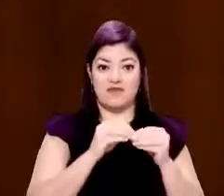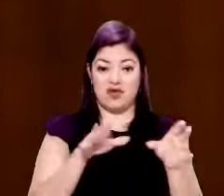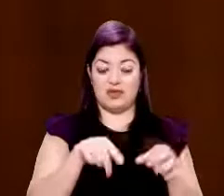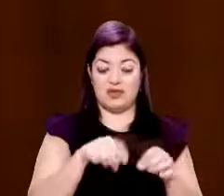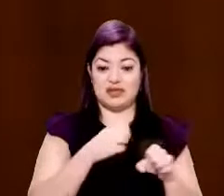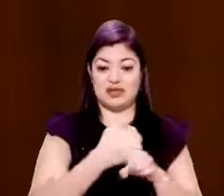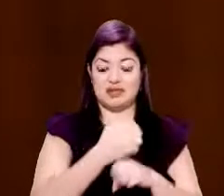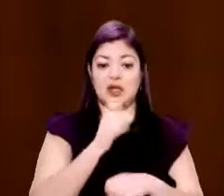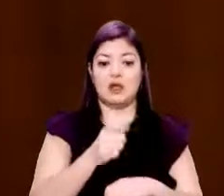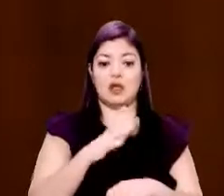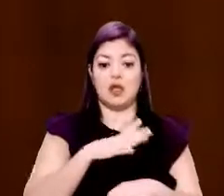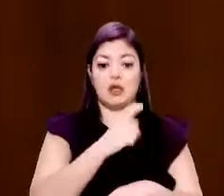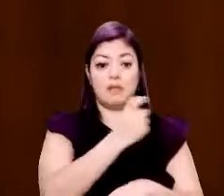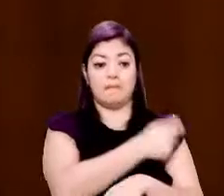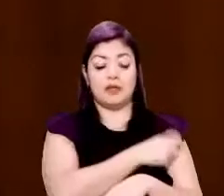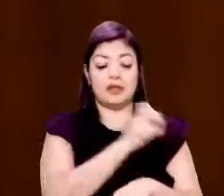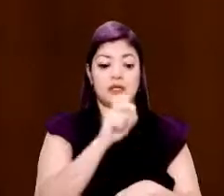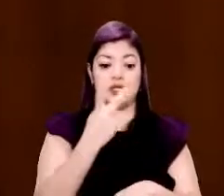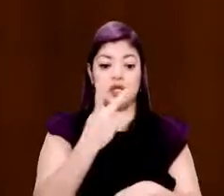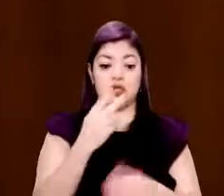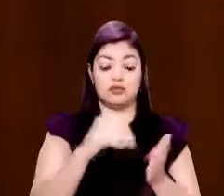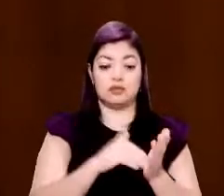aplicado